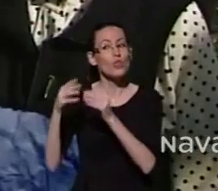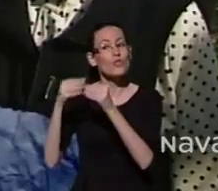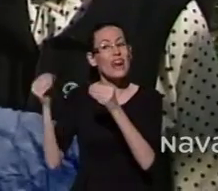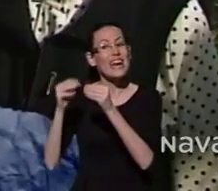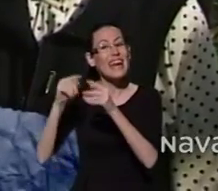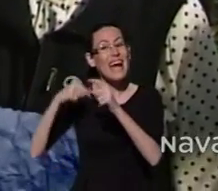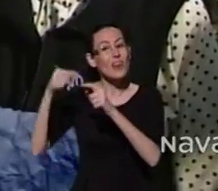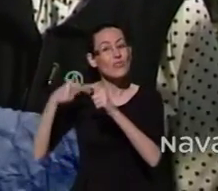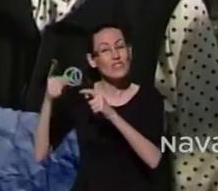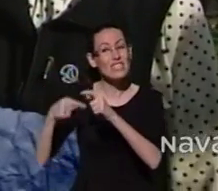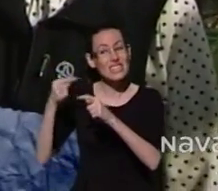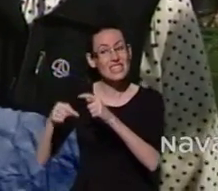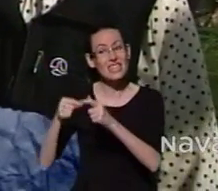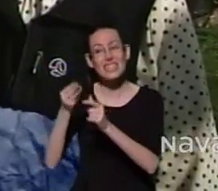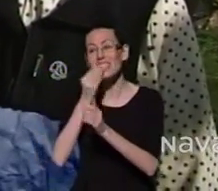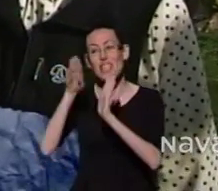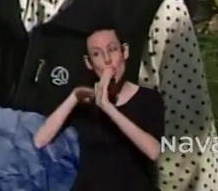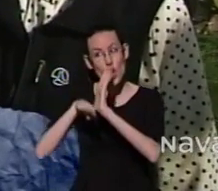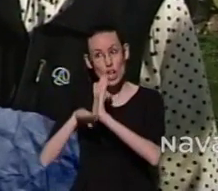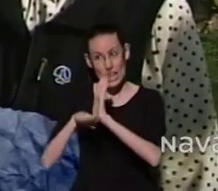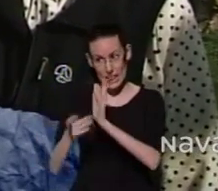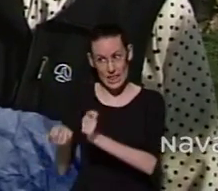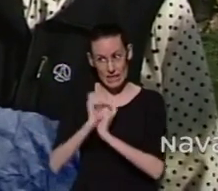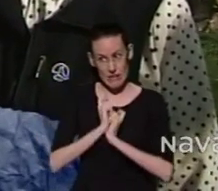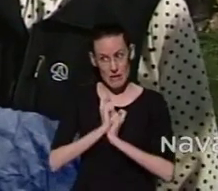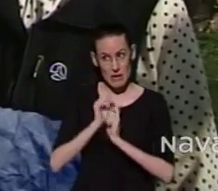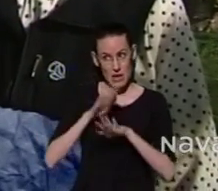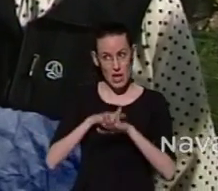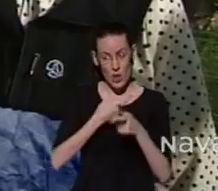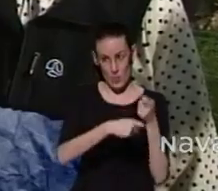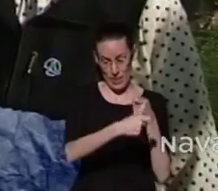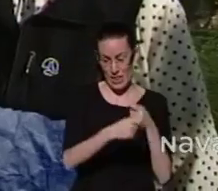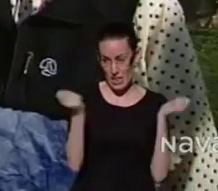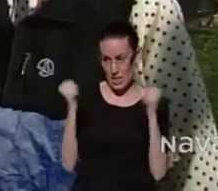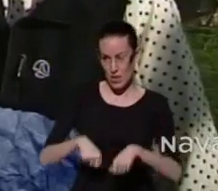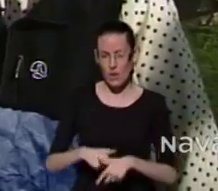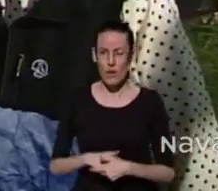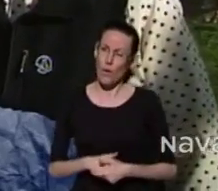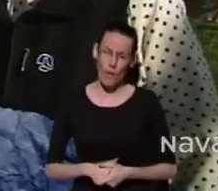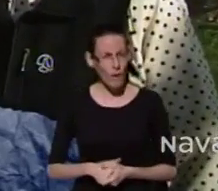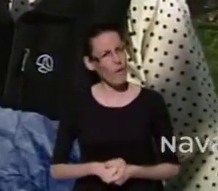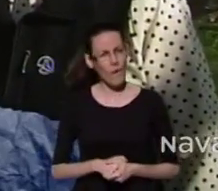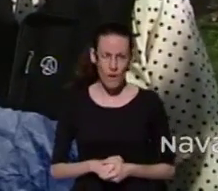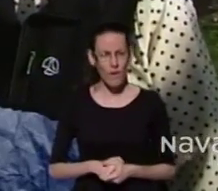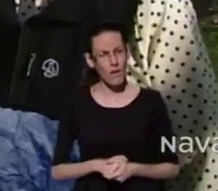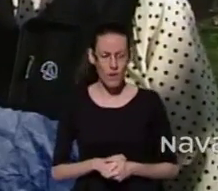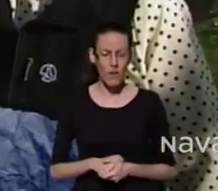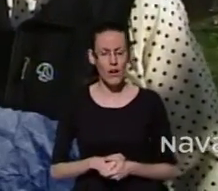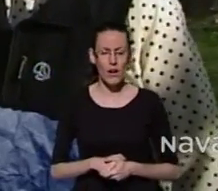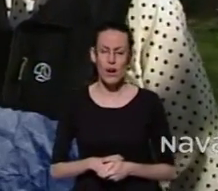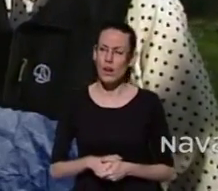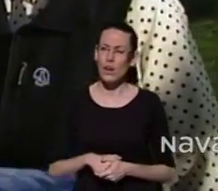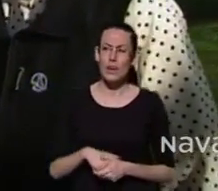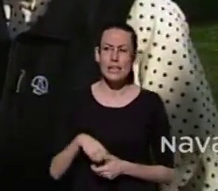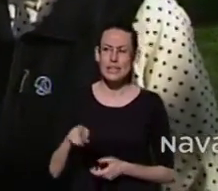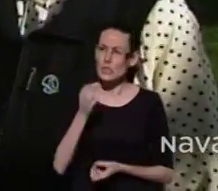Zumbilla y así puedo empezar a comercializarlos. Oye, qué bien hablas, pero tururú. Porque ¿cómo que tururú? Eso va a quedar